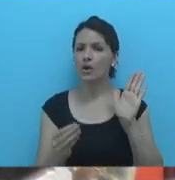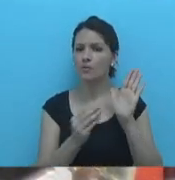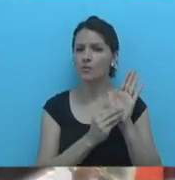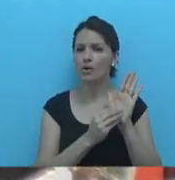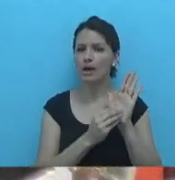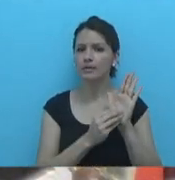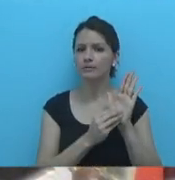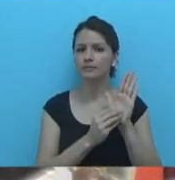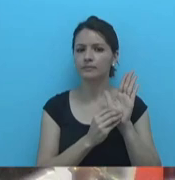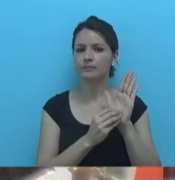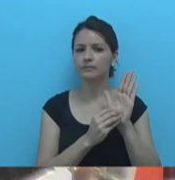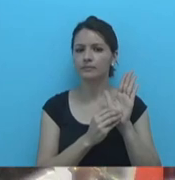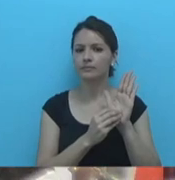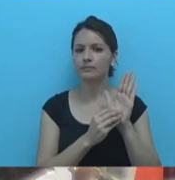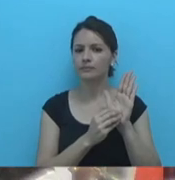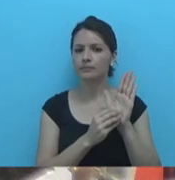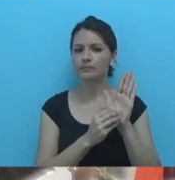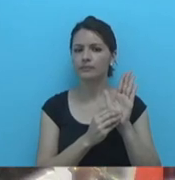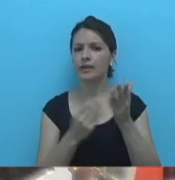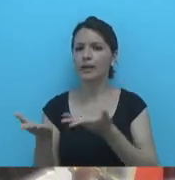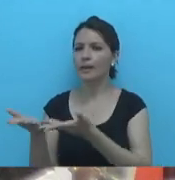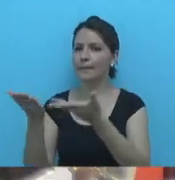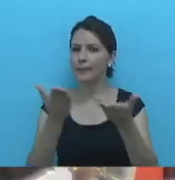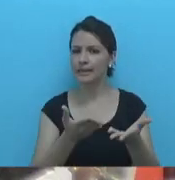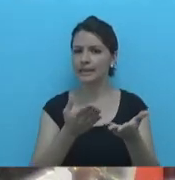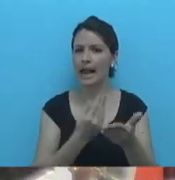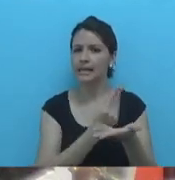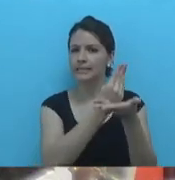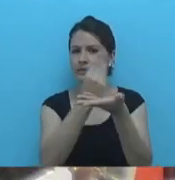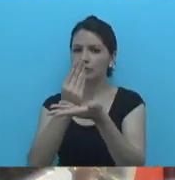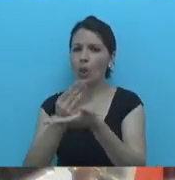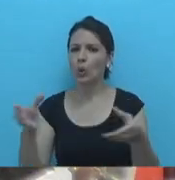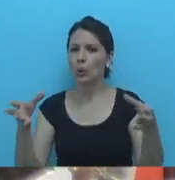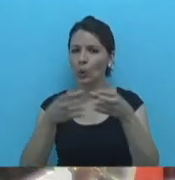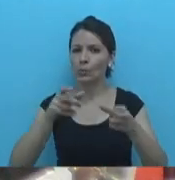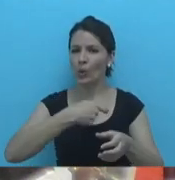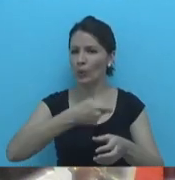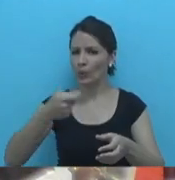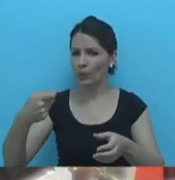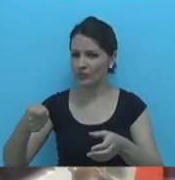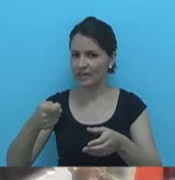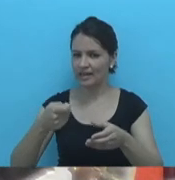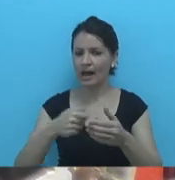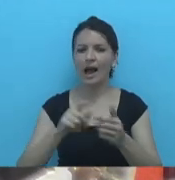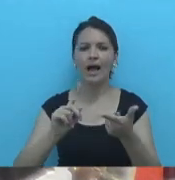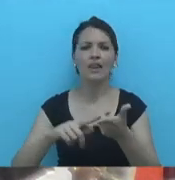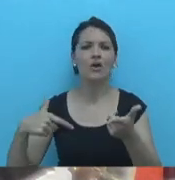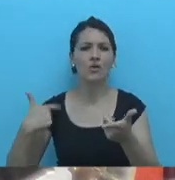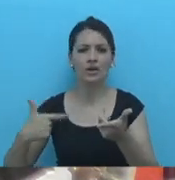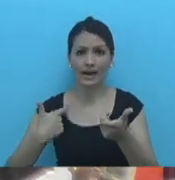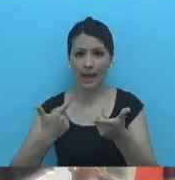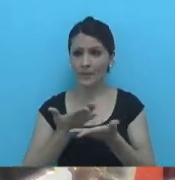sean invitados para que sean parte del debate las actuales autoridades de la Cámara de Jubilaciones y Pensiones, las organizaciones gremiales del sector